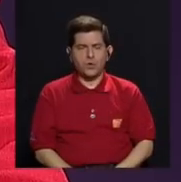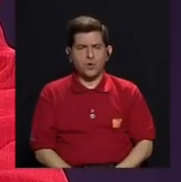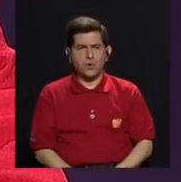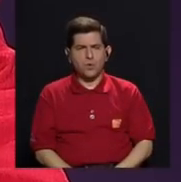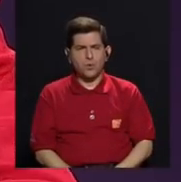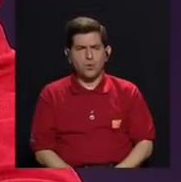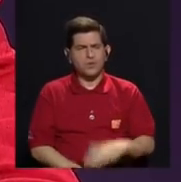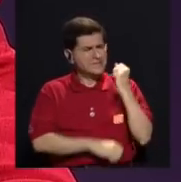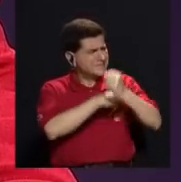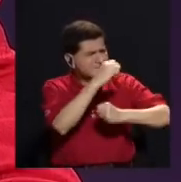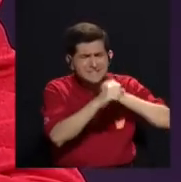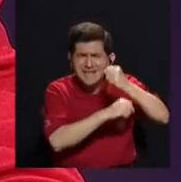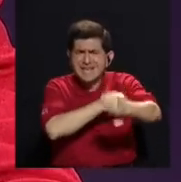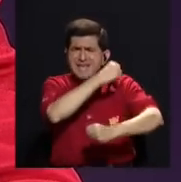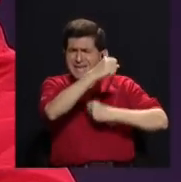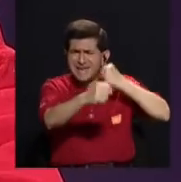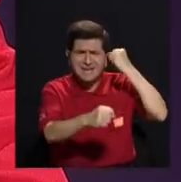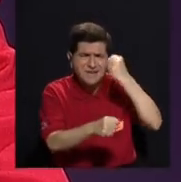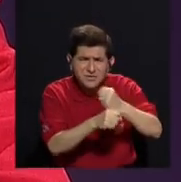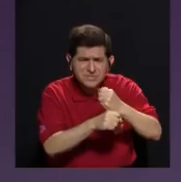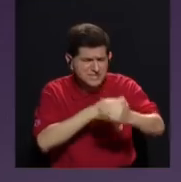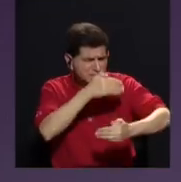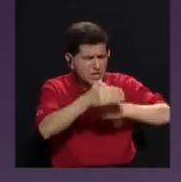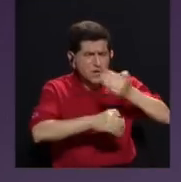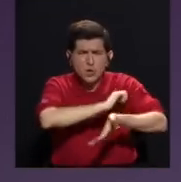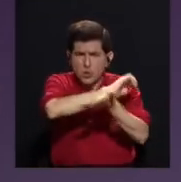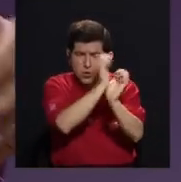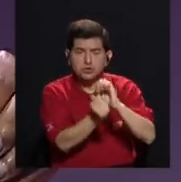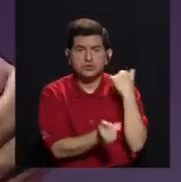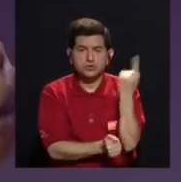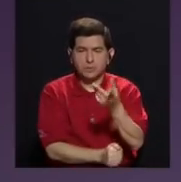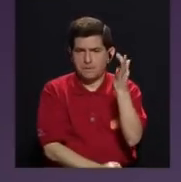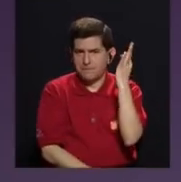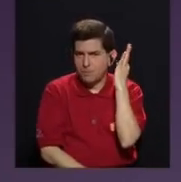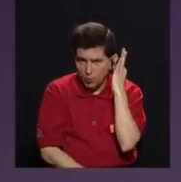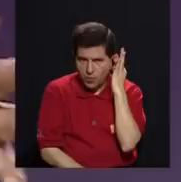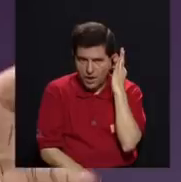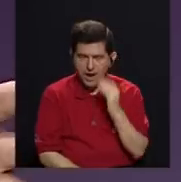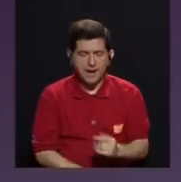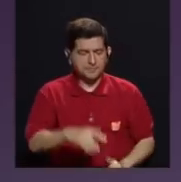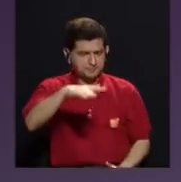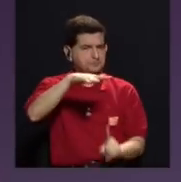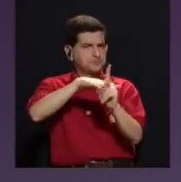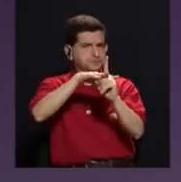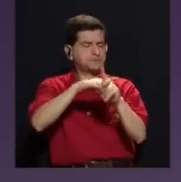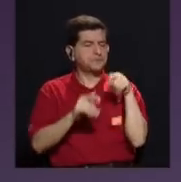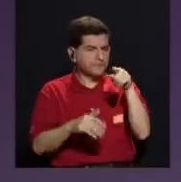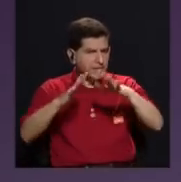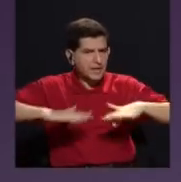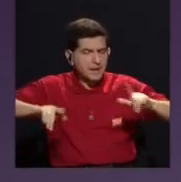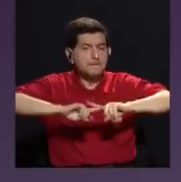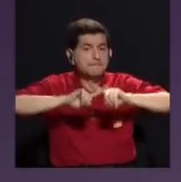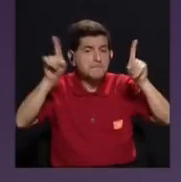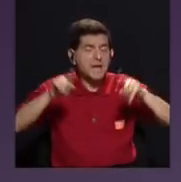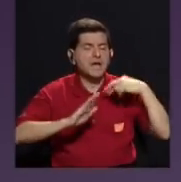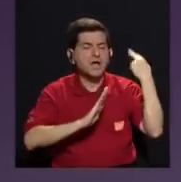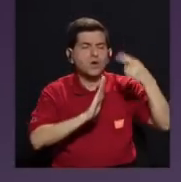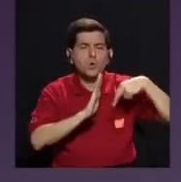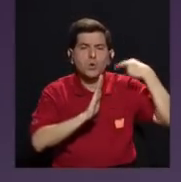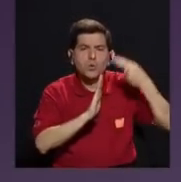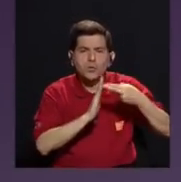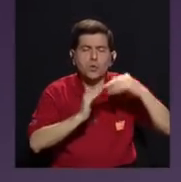que este este ese cambio siempre la mujer ha estado presente dentro de ese escenario pero en un papel